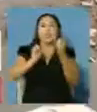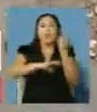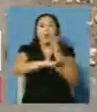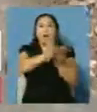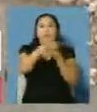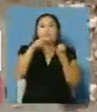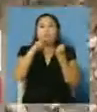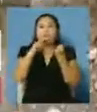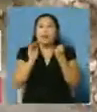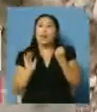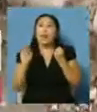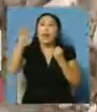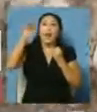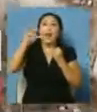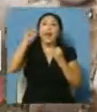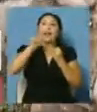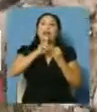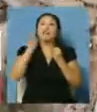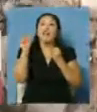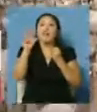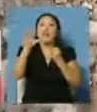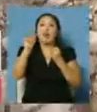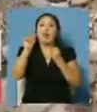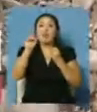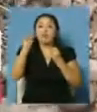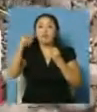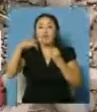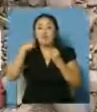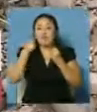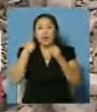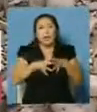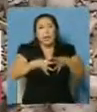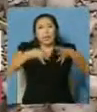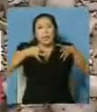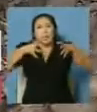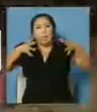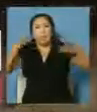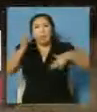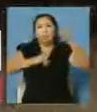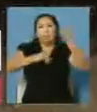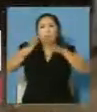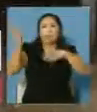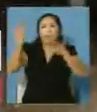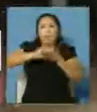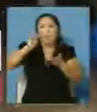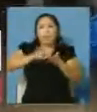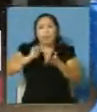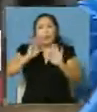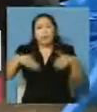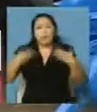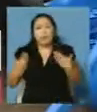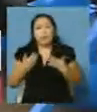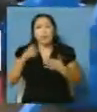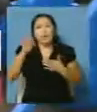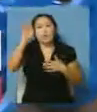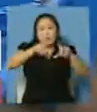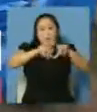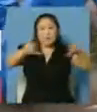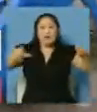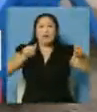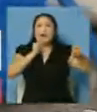Alto la Viña, así que bueno, y para toda la zona como está creciendo en la zona de Higuerillas, así que teníamos un solo